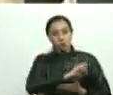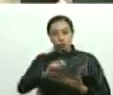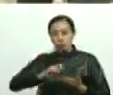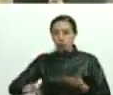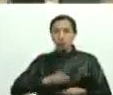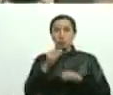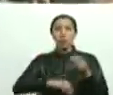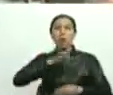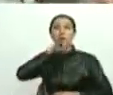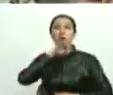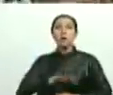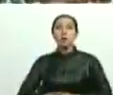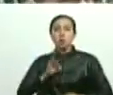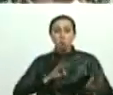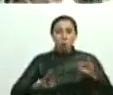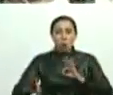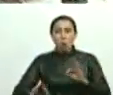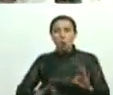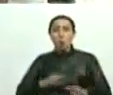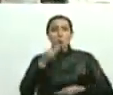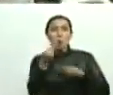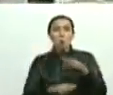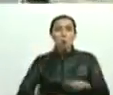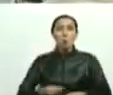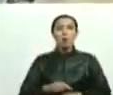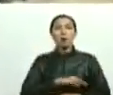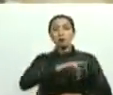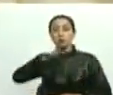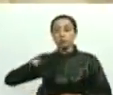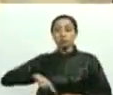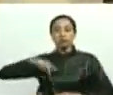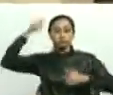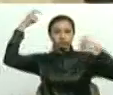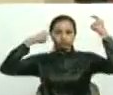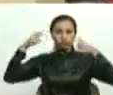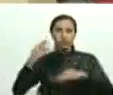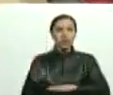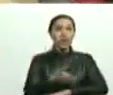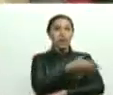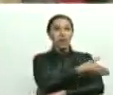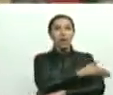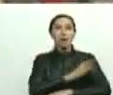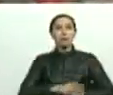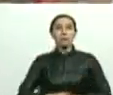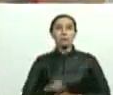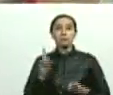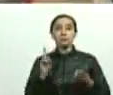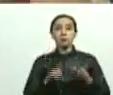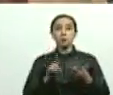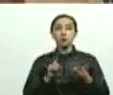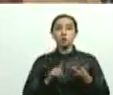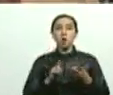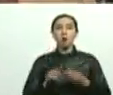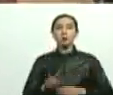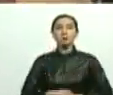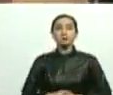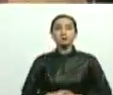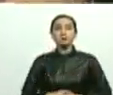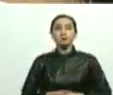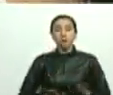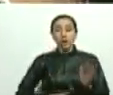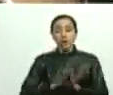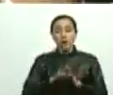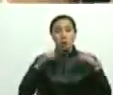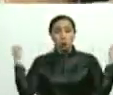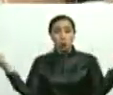y estratégicas de puño y letra por nuestro amado comandante Hugo Chávez. Dos, desarrollar una campaña